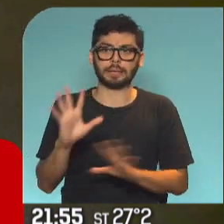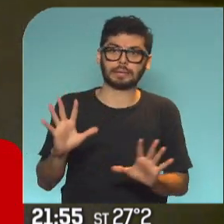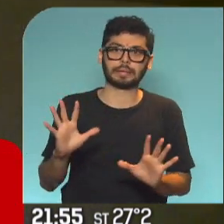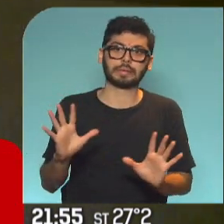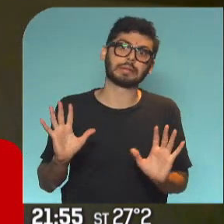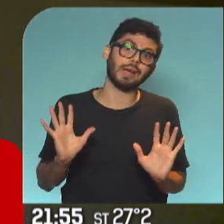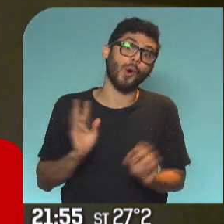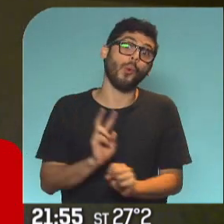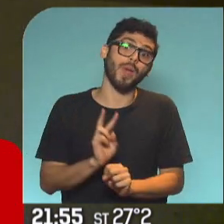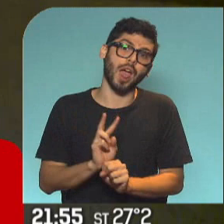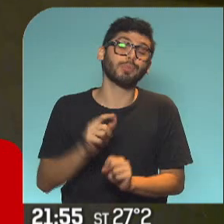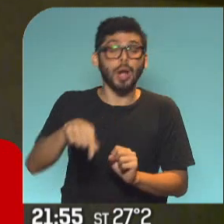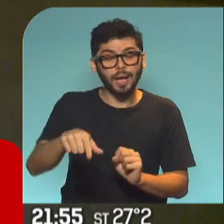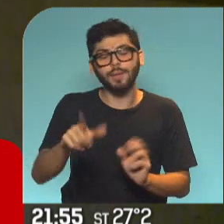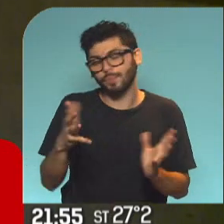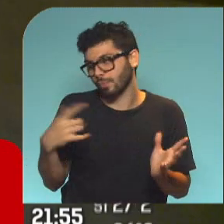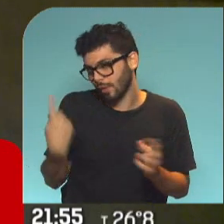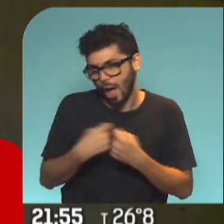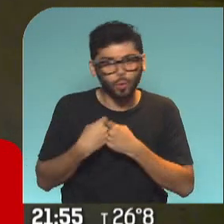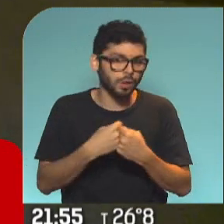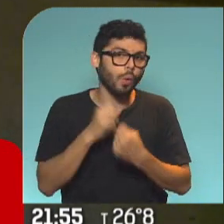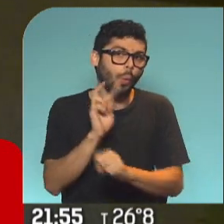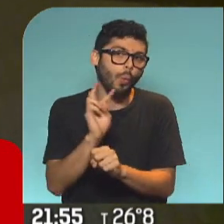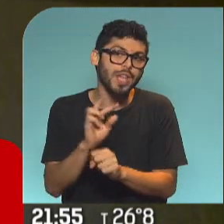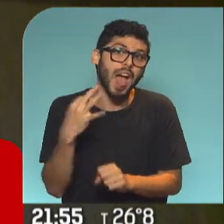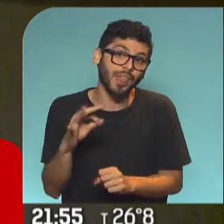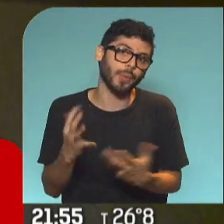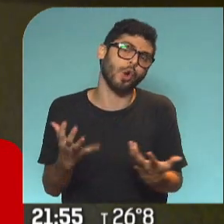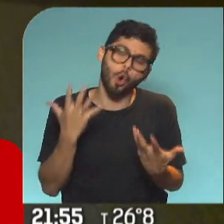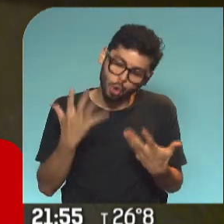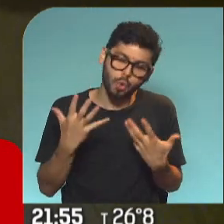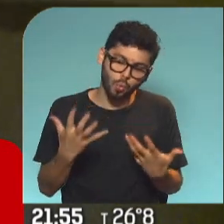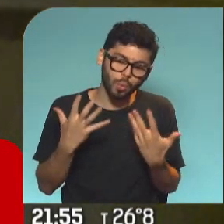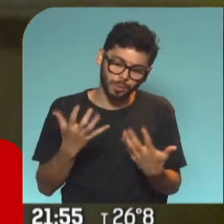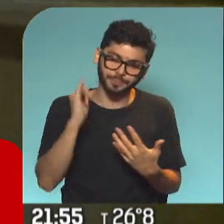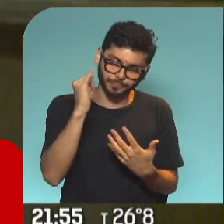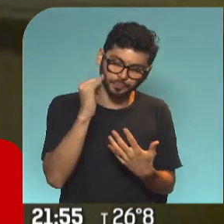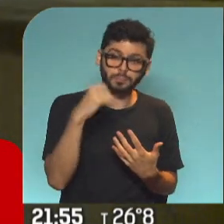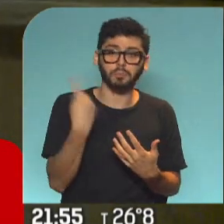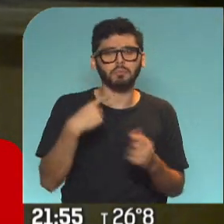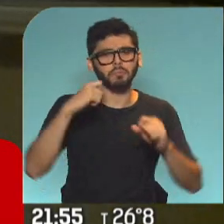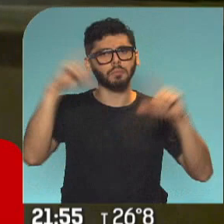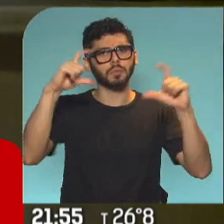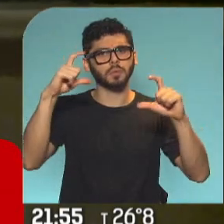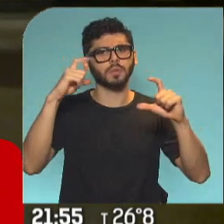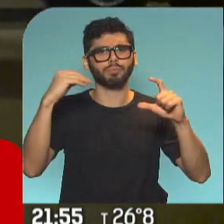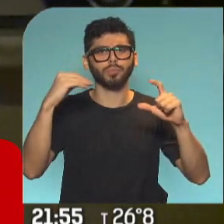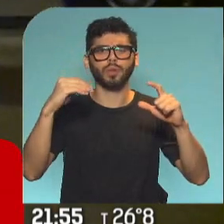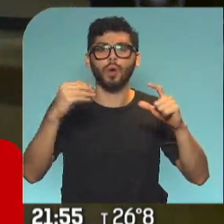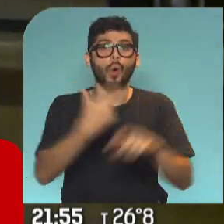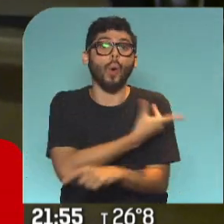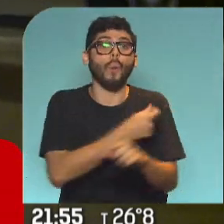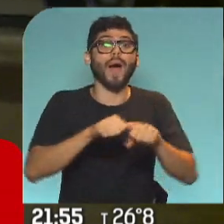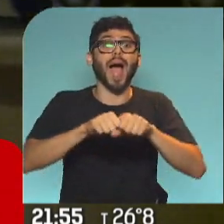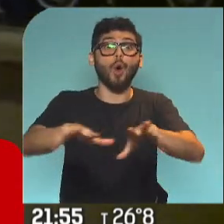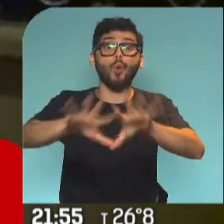a coincidir que aquí hay que tener más cuidado. Mucho más cuidado, por supuesto. Digo, nos asombramos de la inequidad de la distribución de la